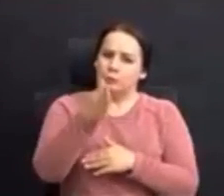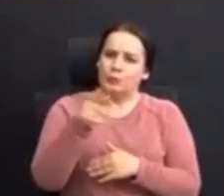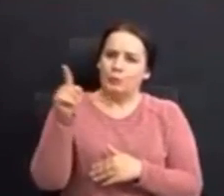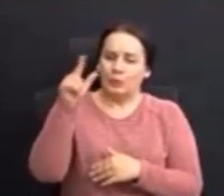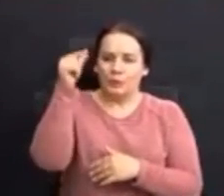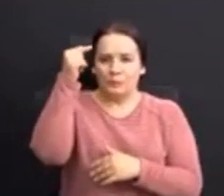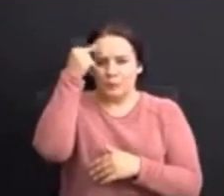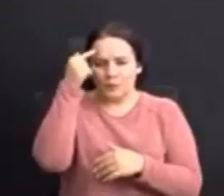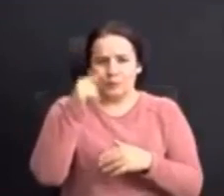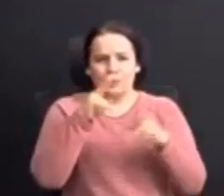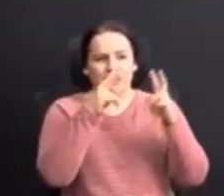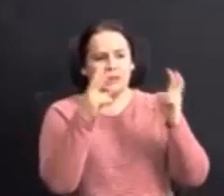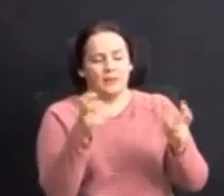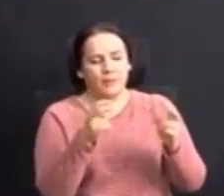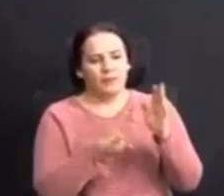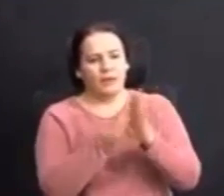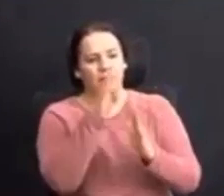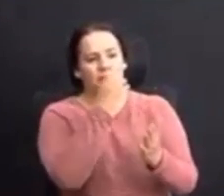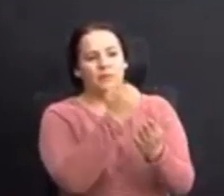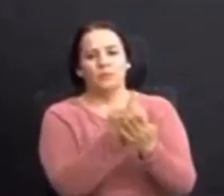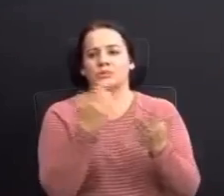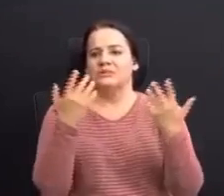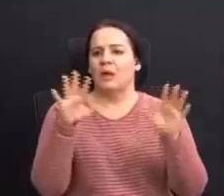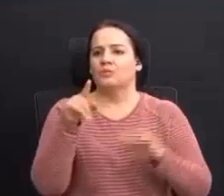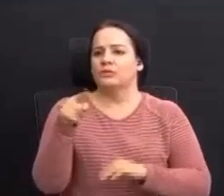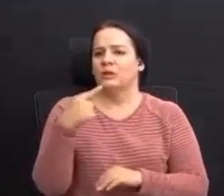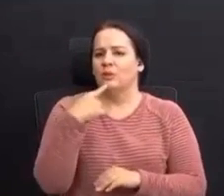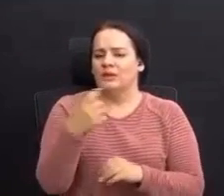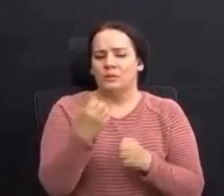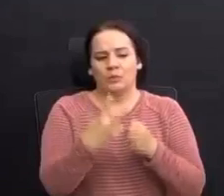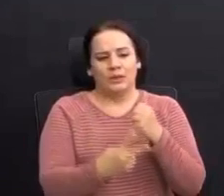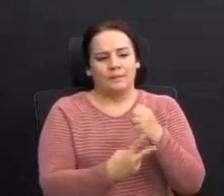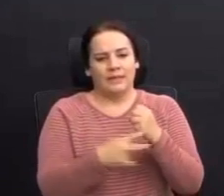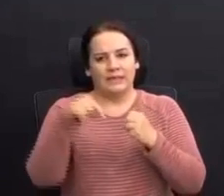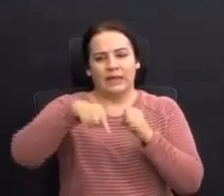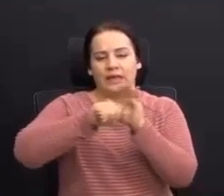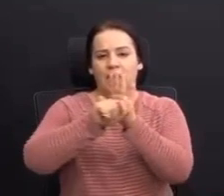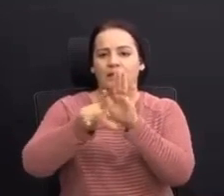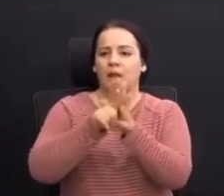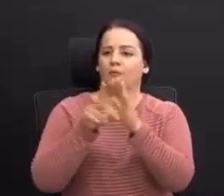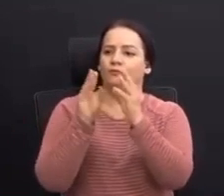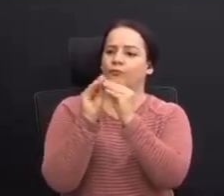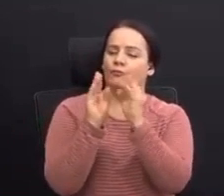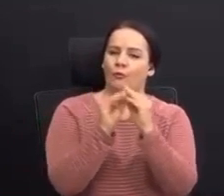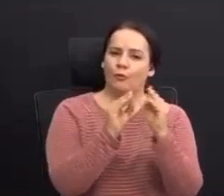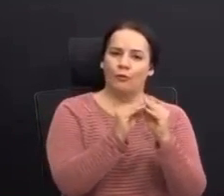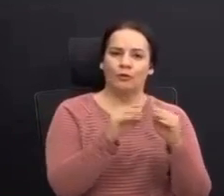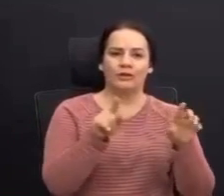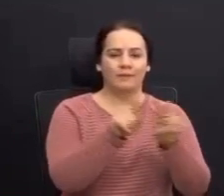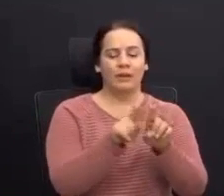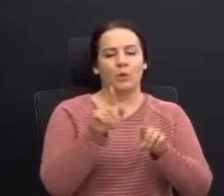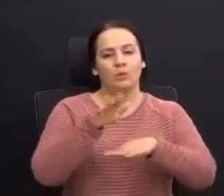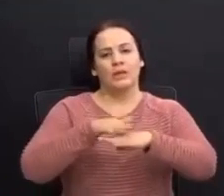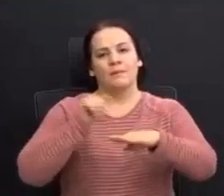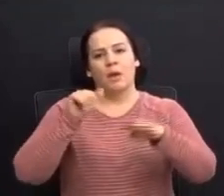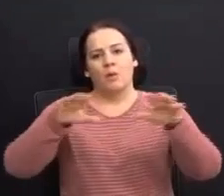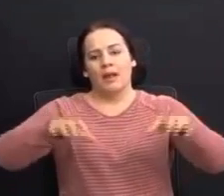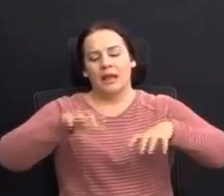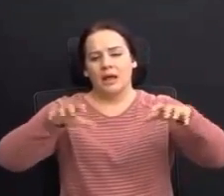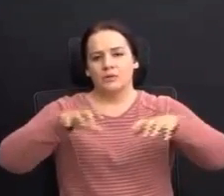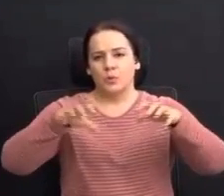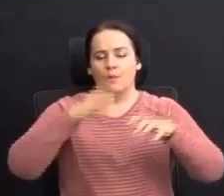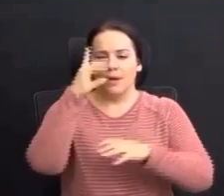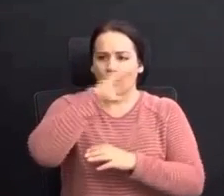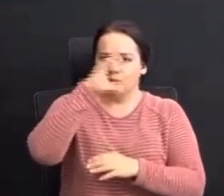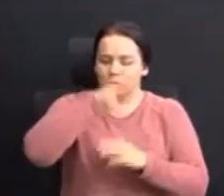Usted lo ha planteado en foros y en el plenario legislativo, un llamado a la acción inmediata para buscar esa reactivación económica.